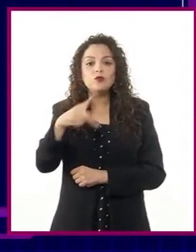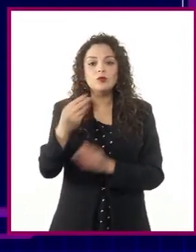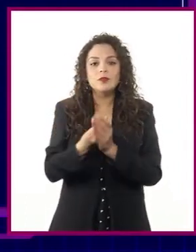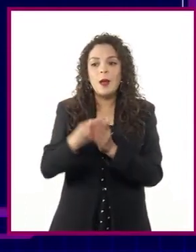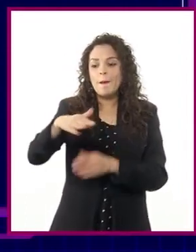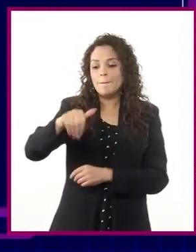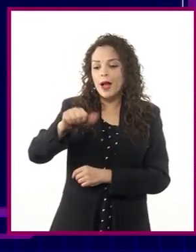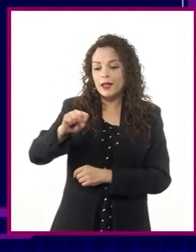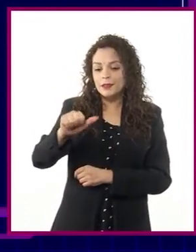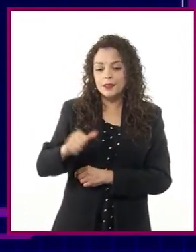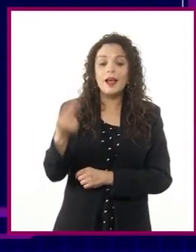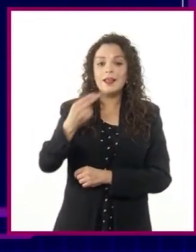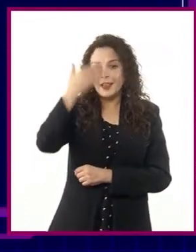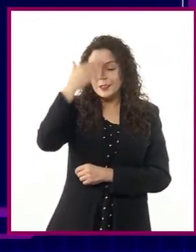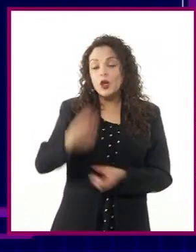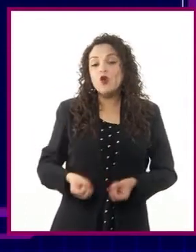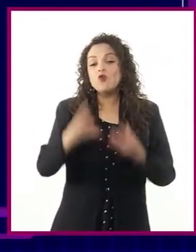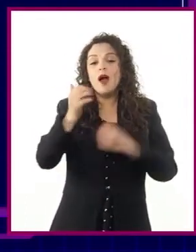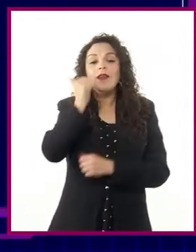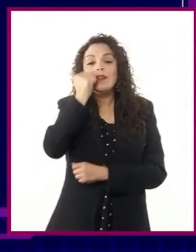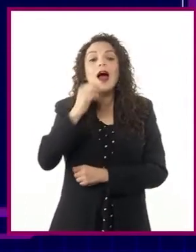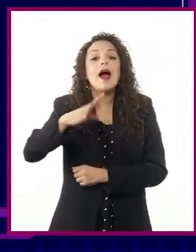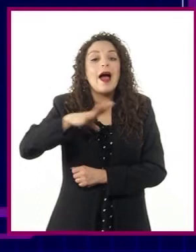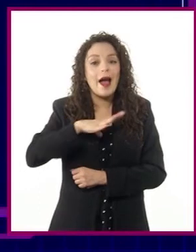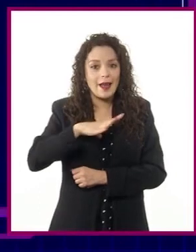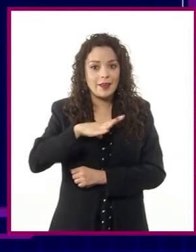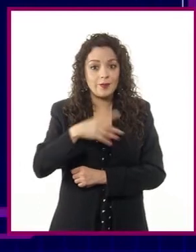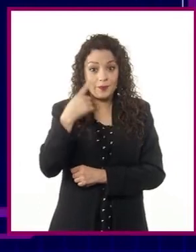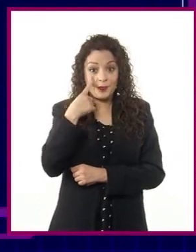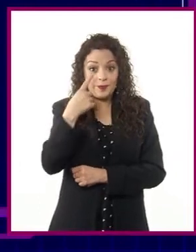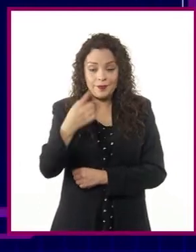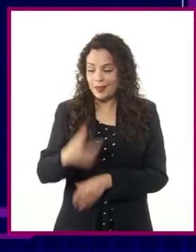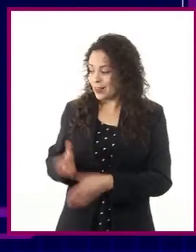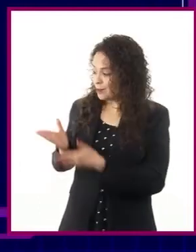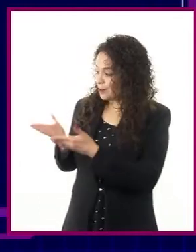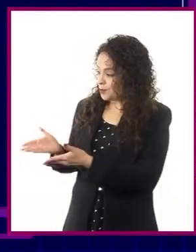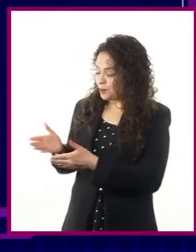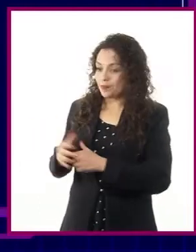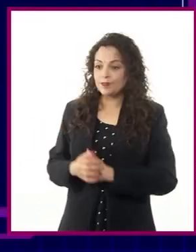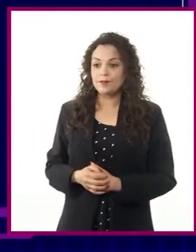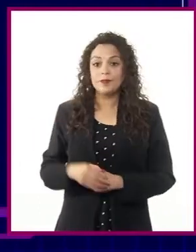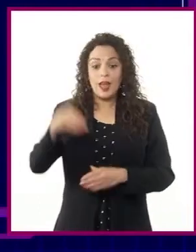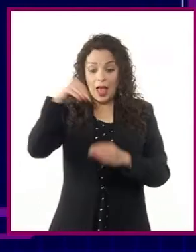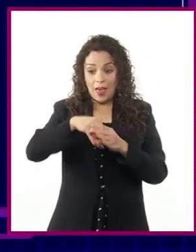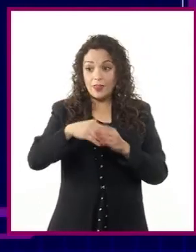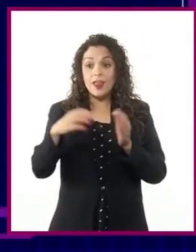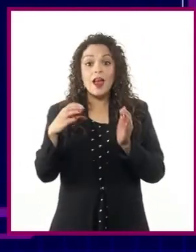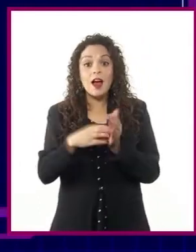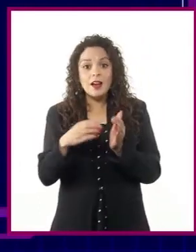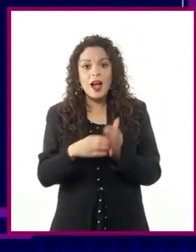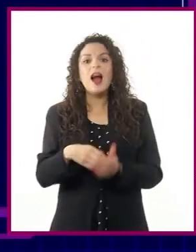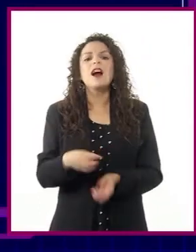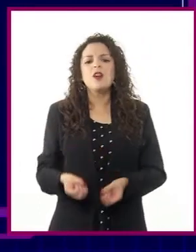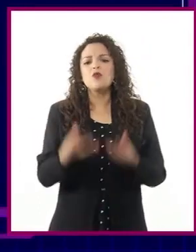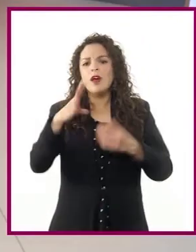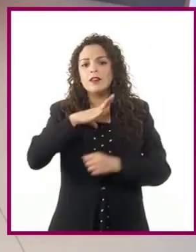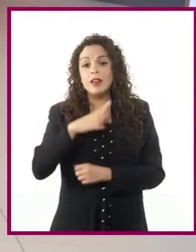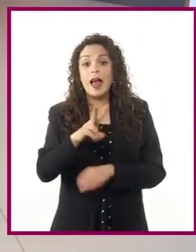cuántos jabones tenemos. Así llegamos a la solución de que en la caja hay 200